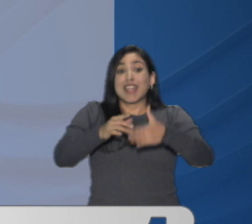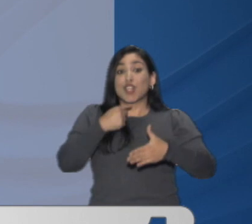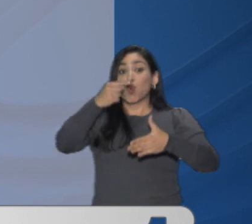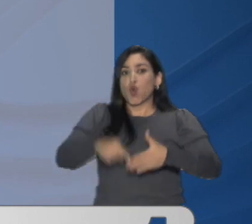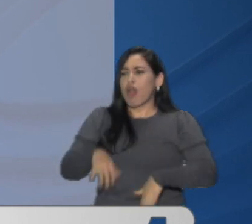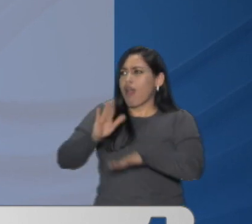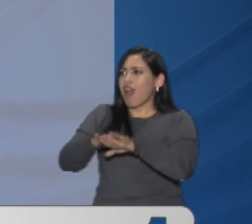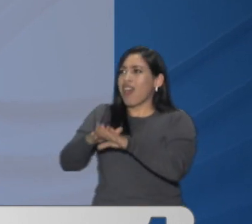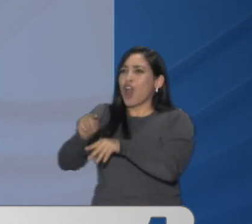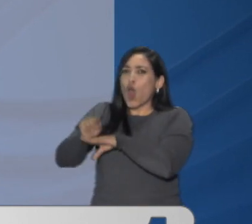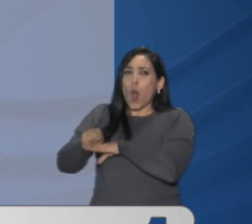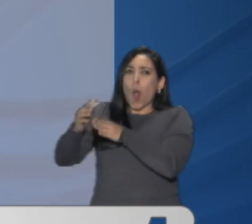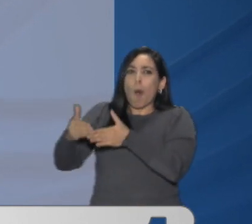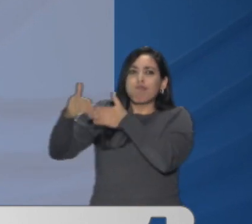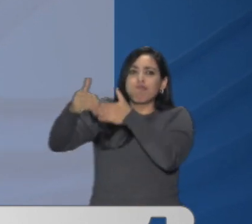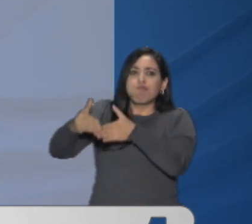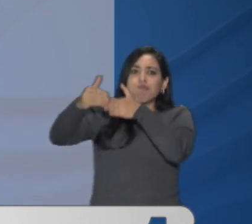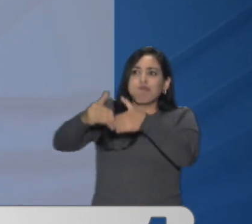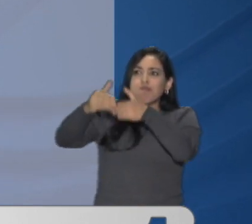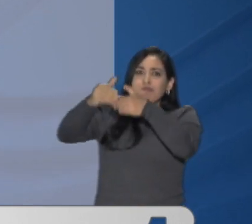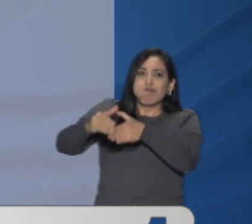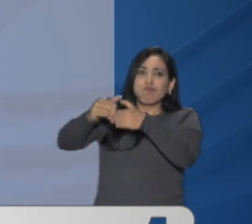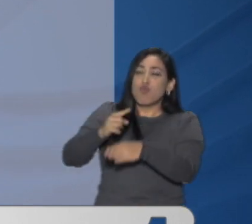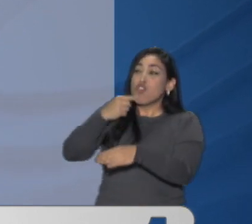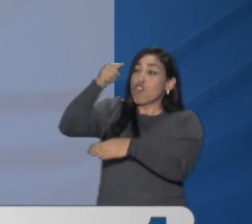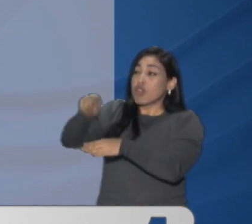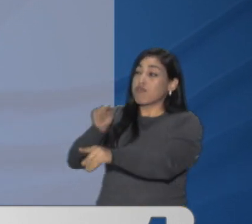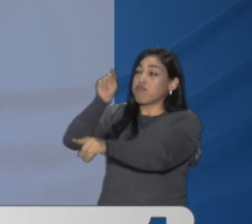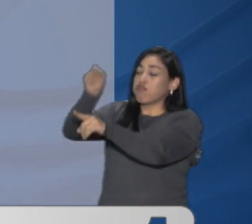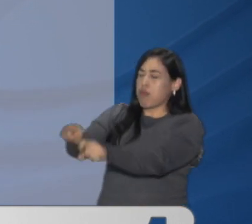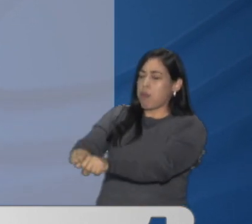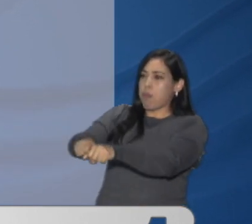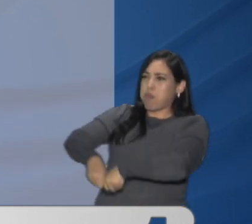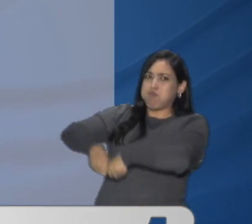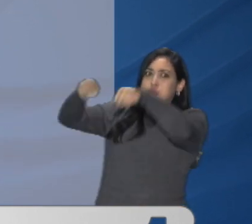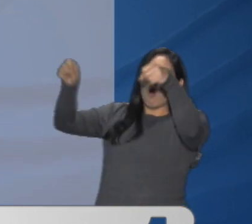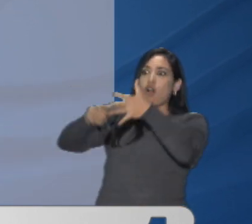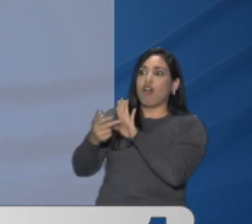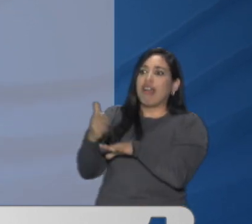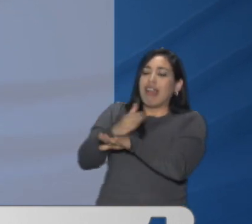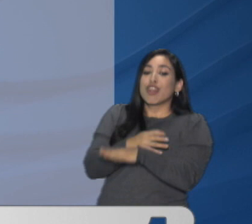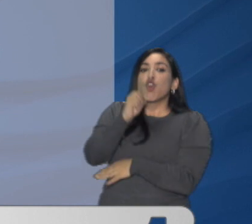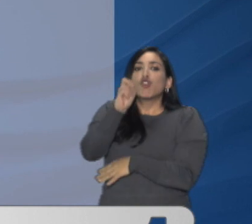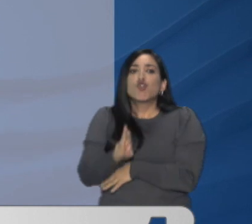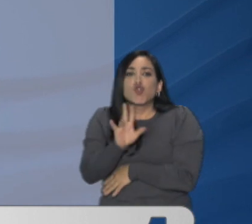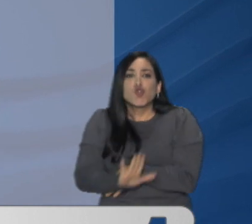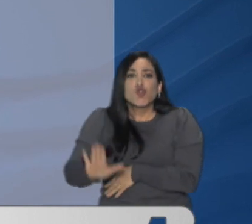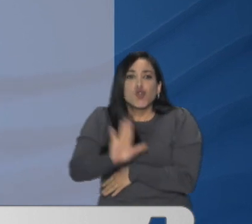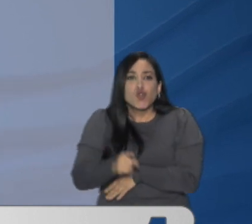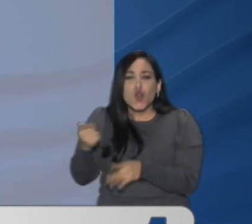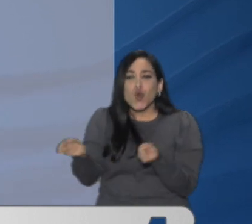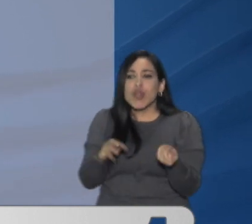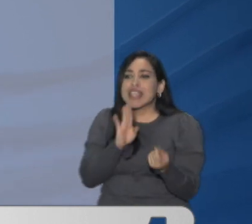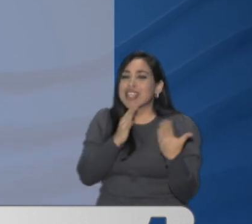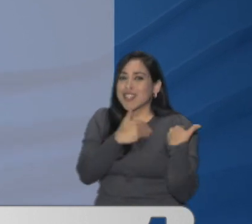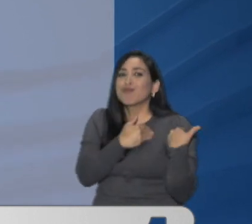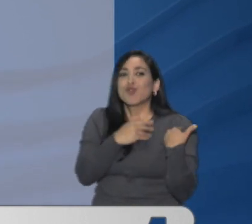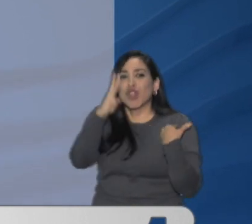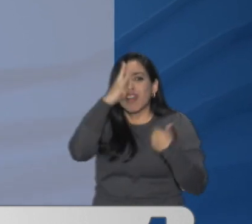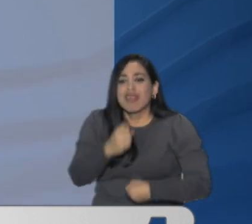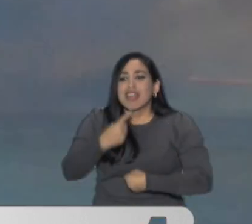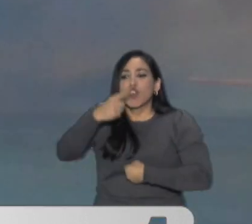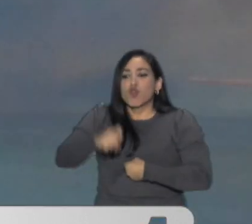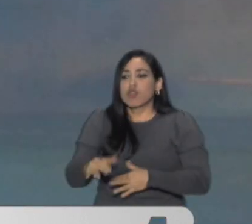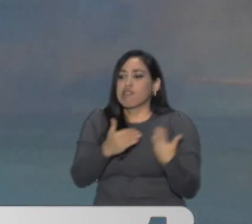haber destruido un buque ruso de desembarco de tropas atracado en el puerto de Berdyansk, en el sur del país y controlado por el ejército